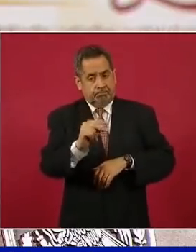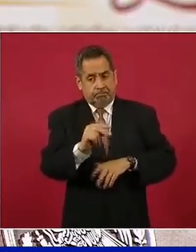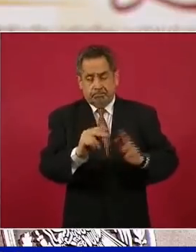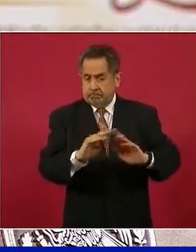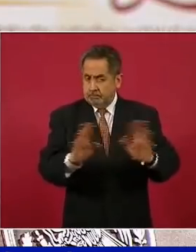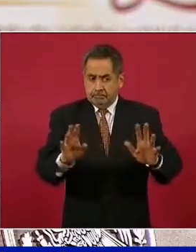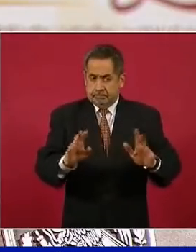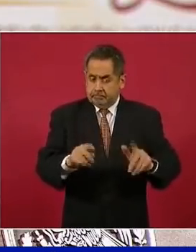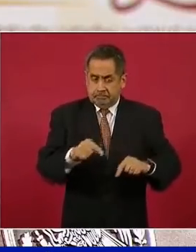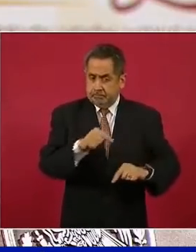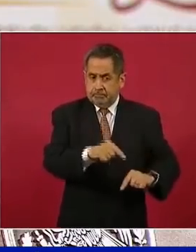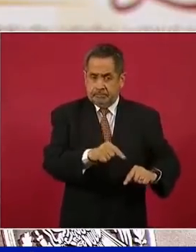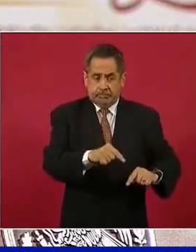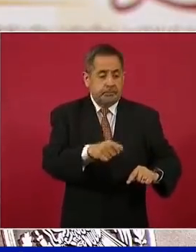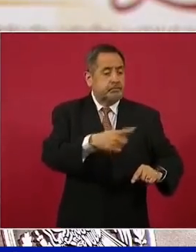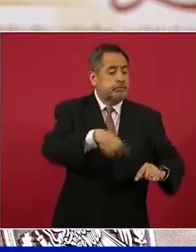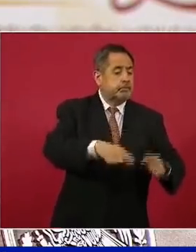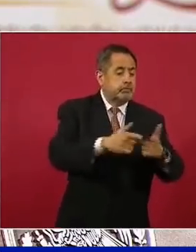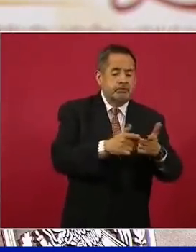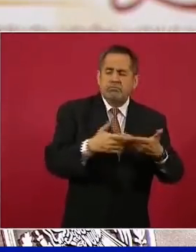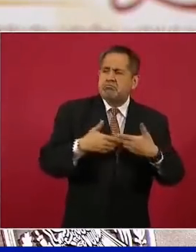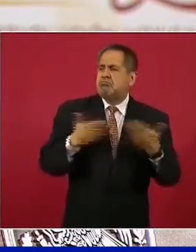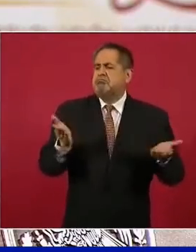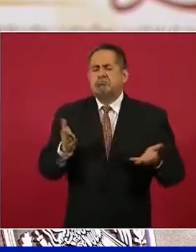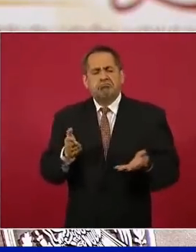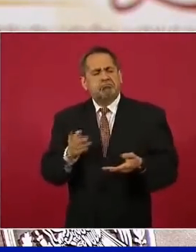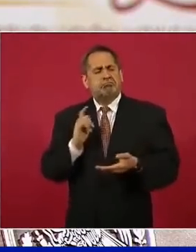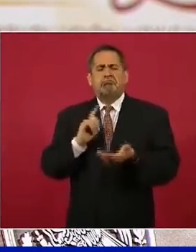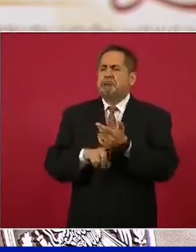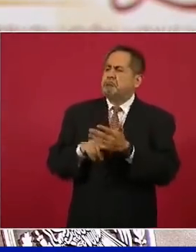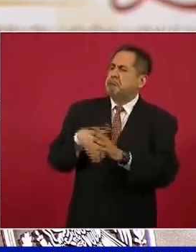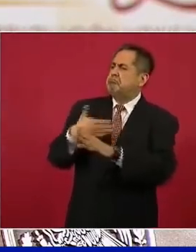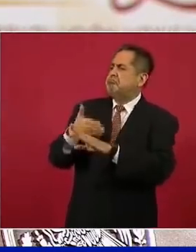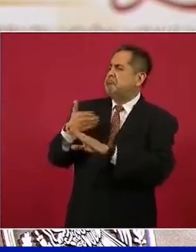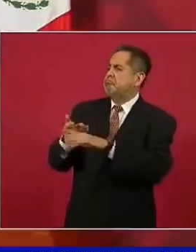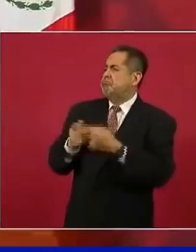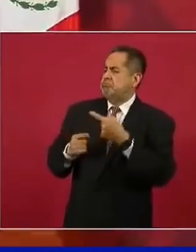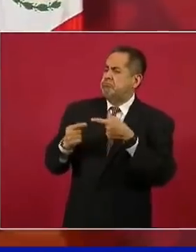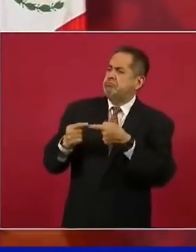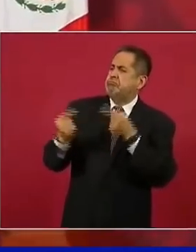que actúan abiertamente